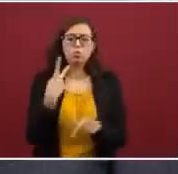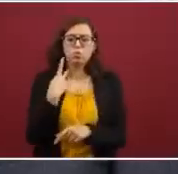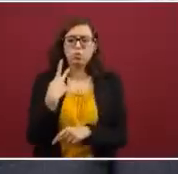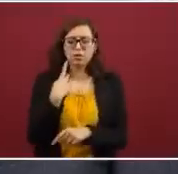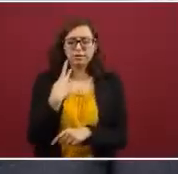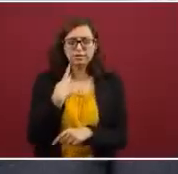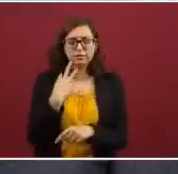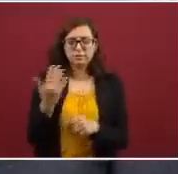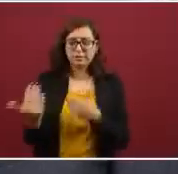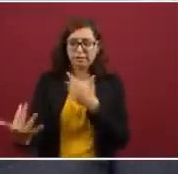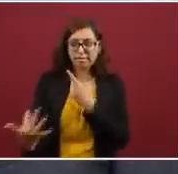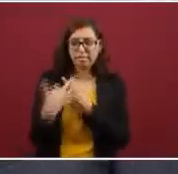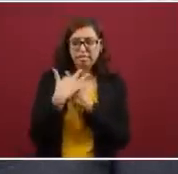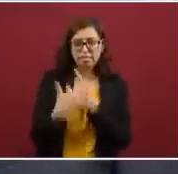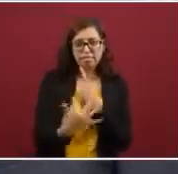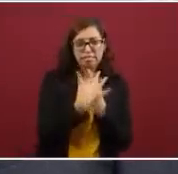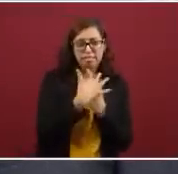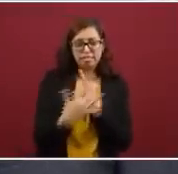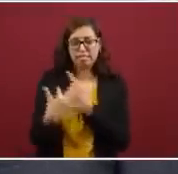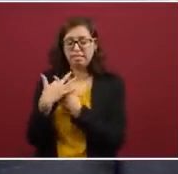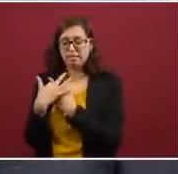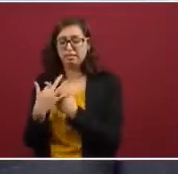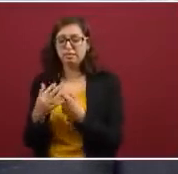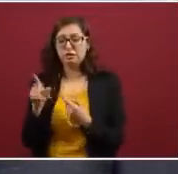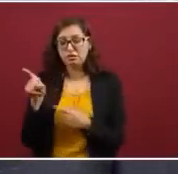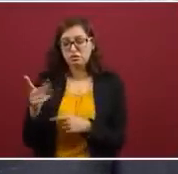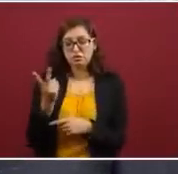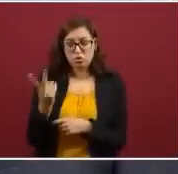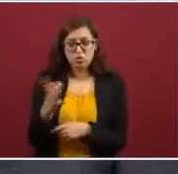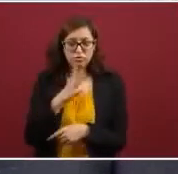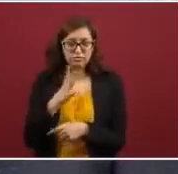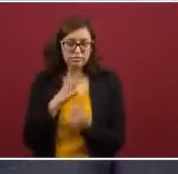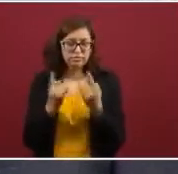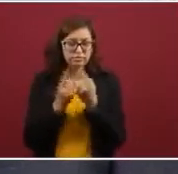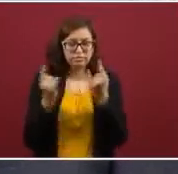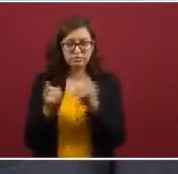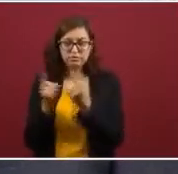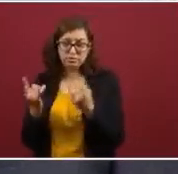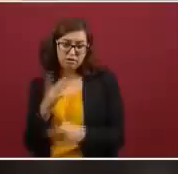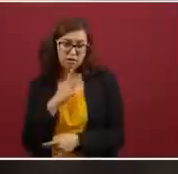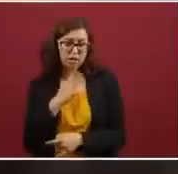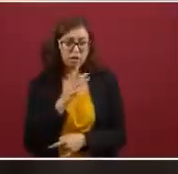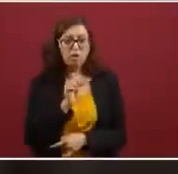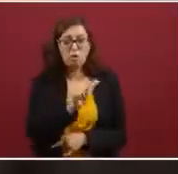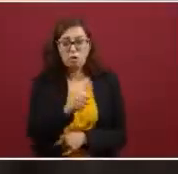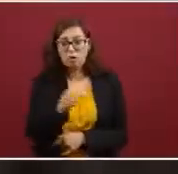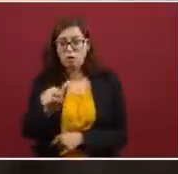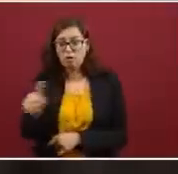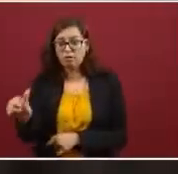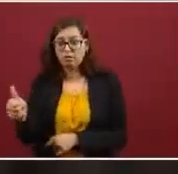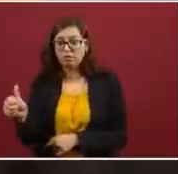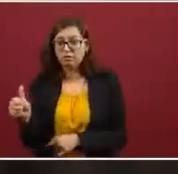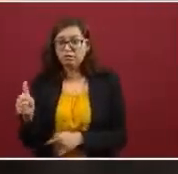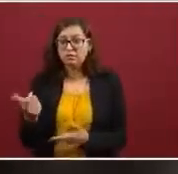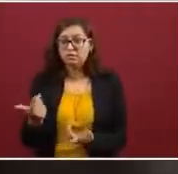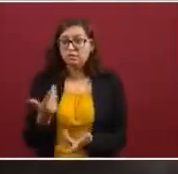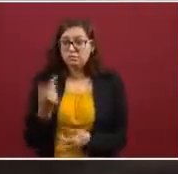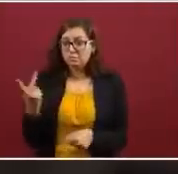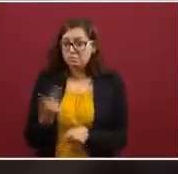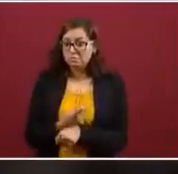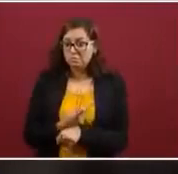si, bueno, además de estos dos casos que él nos comentaba, han encontrado más y si esto ha